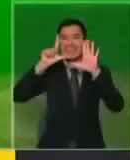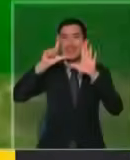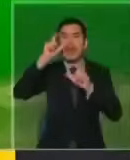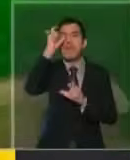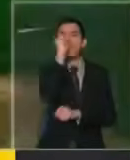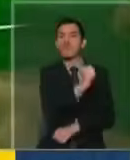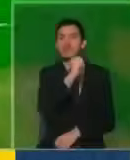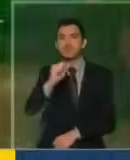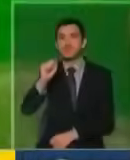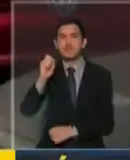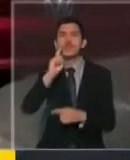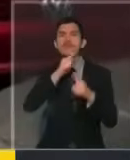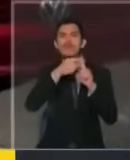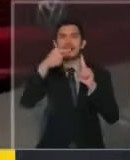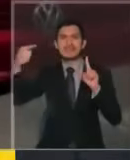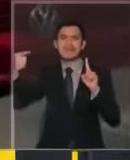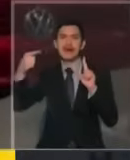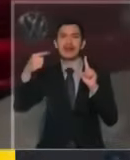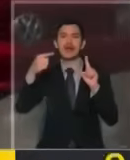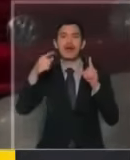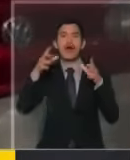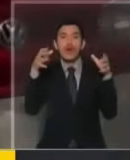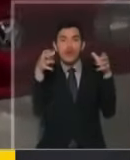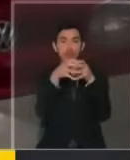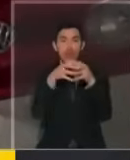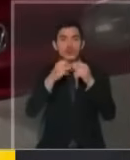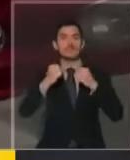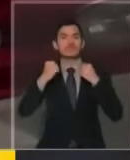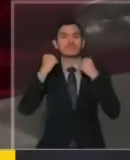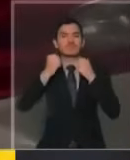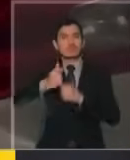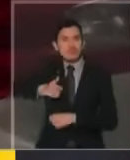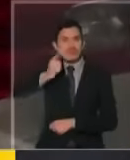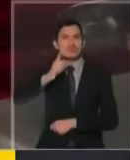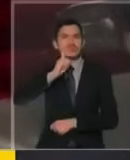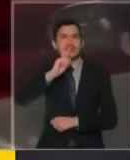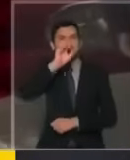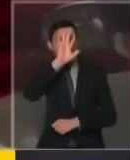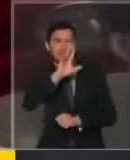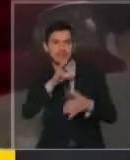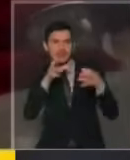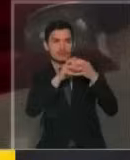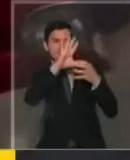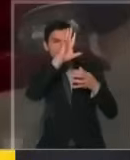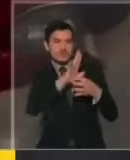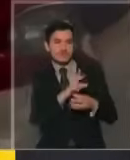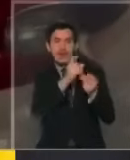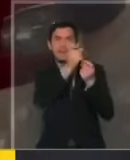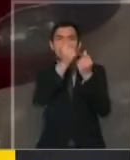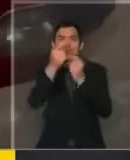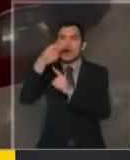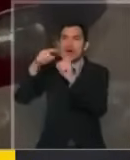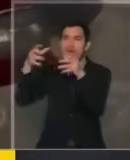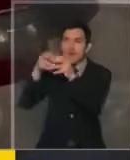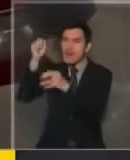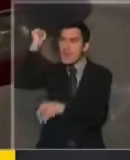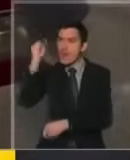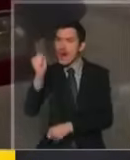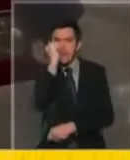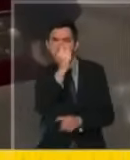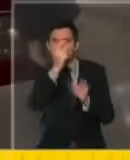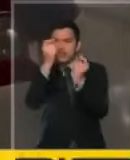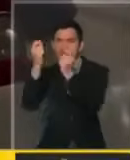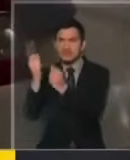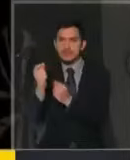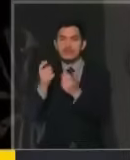última semana. Bandas con alto poder de fuego que tienen características muy similares, todos estos homicidios. Hombres